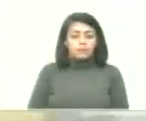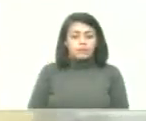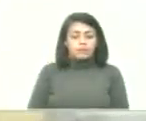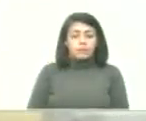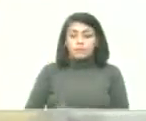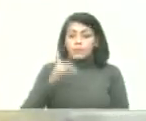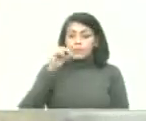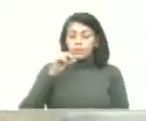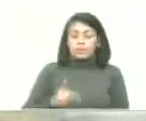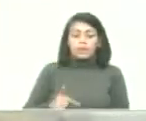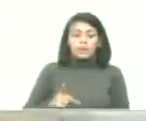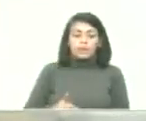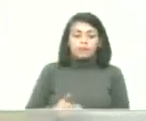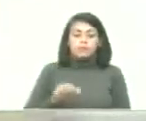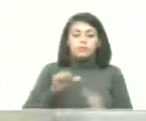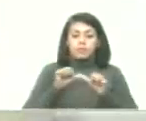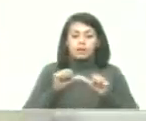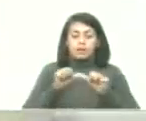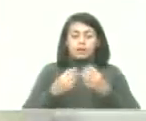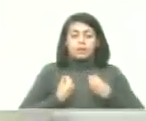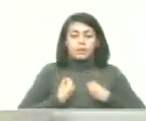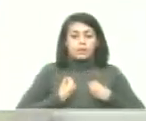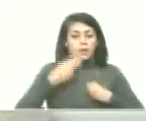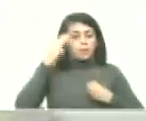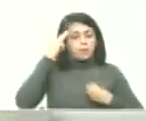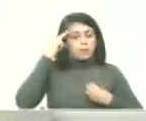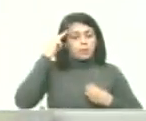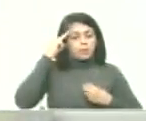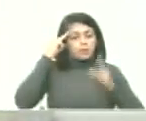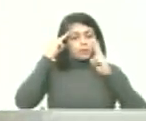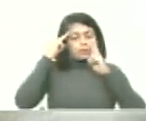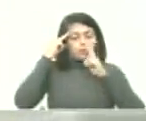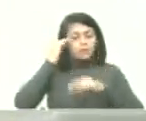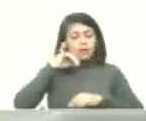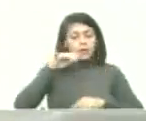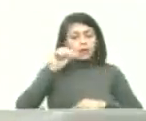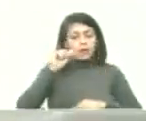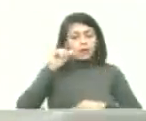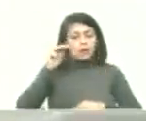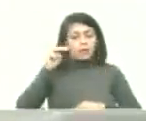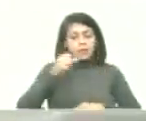debe ser mantener viva la memoria, porque uno ve a Jaime Bailey y dice,